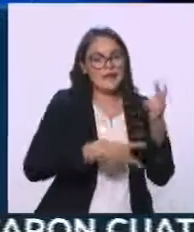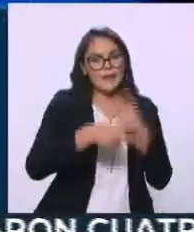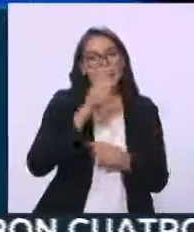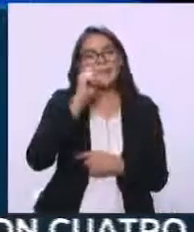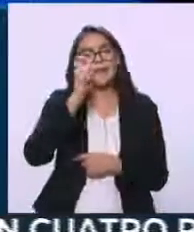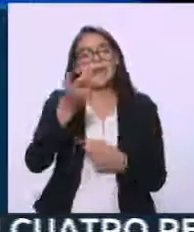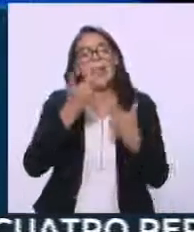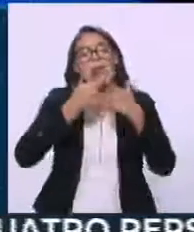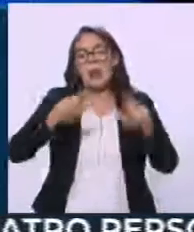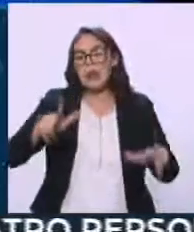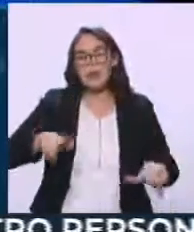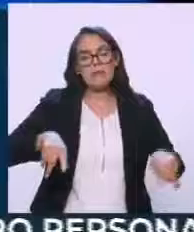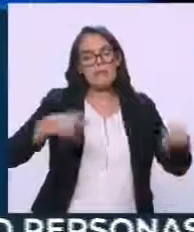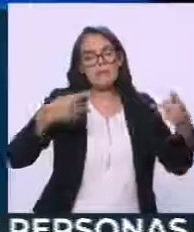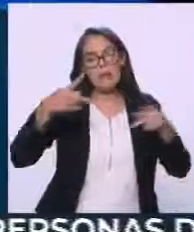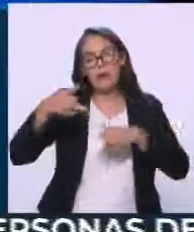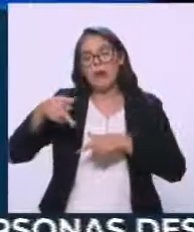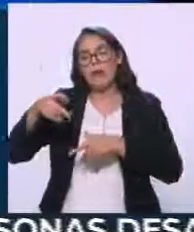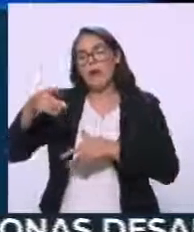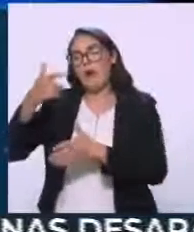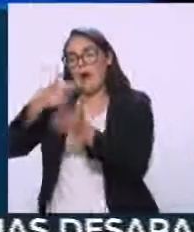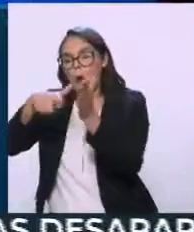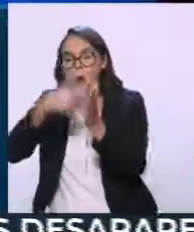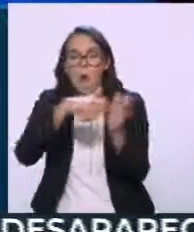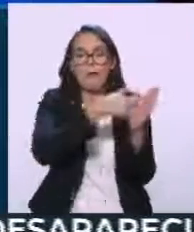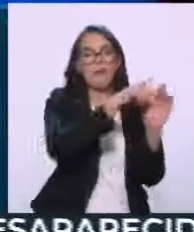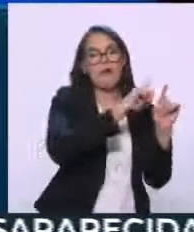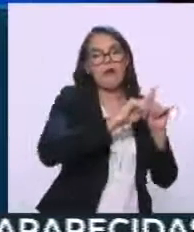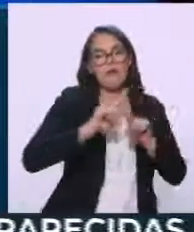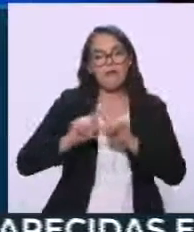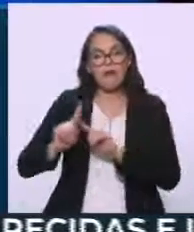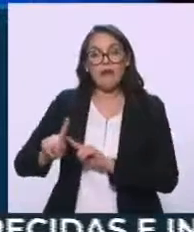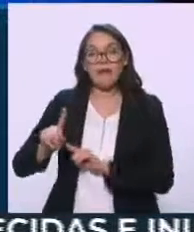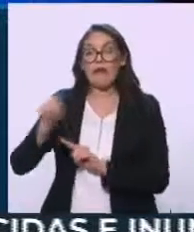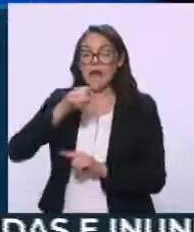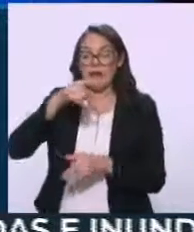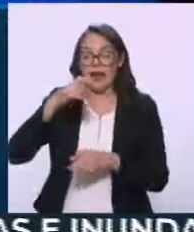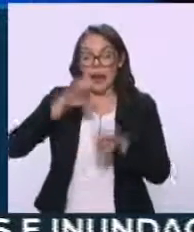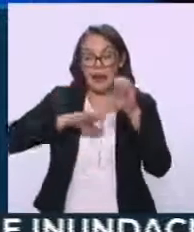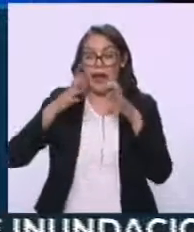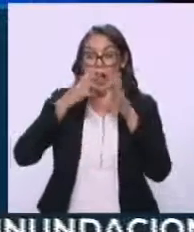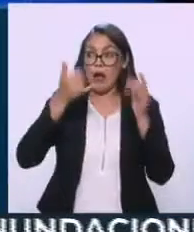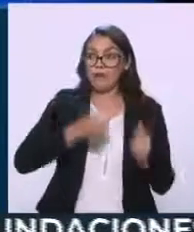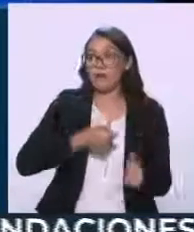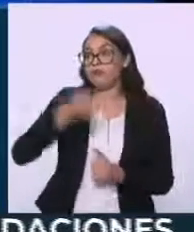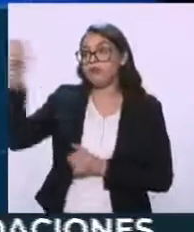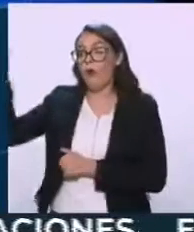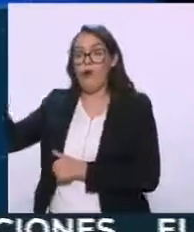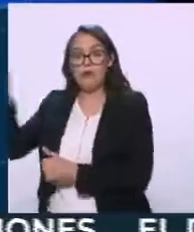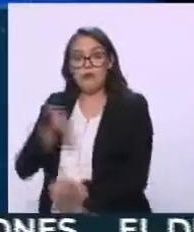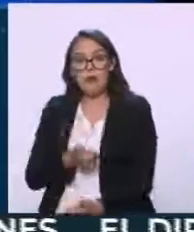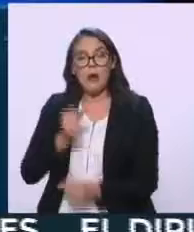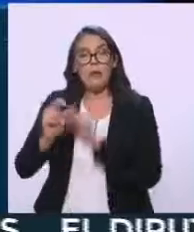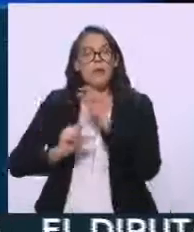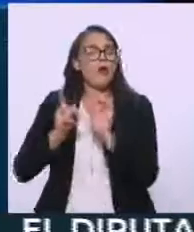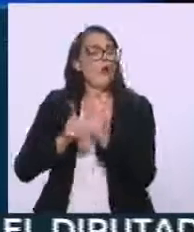cadena productiva, principalmente de proveedores hacia las grandes empresas exportadoras, empiecen ya también a reactivarse.